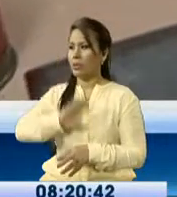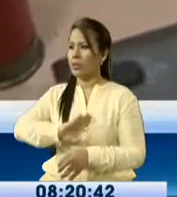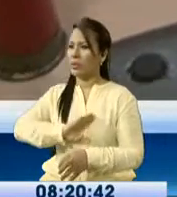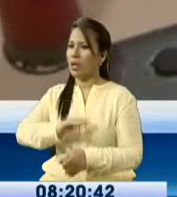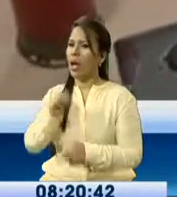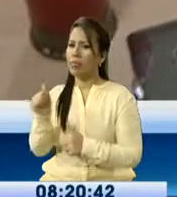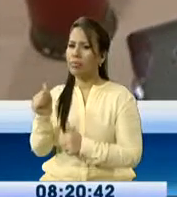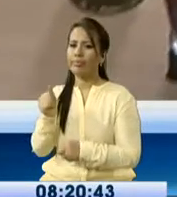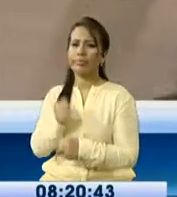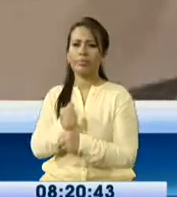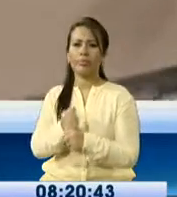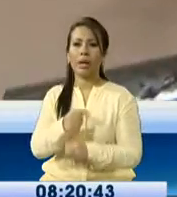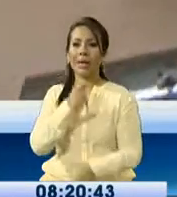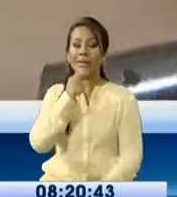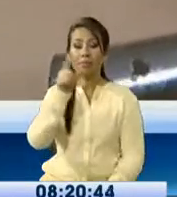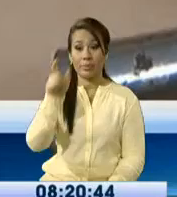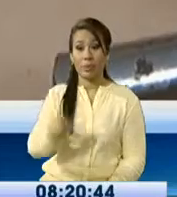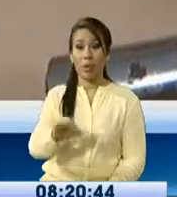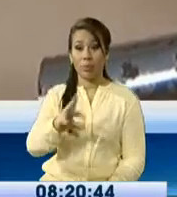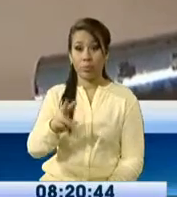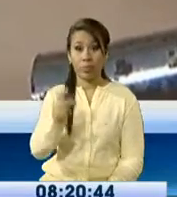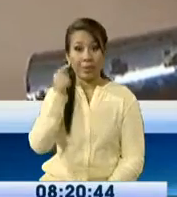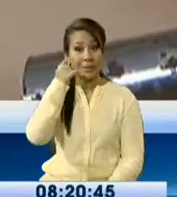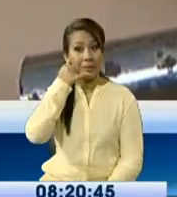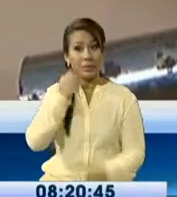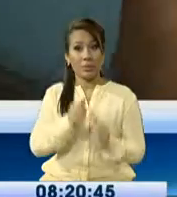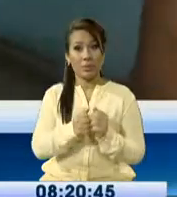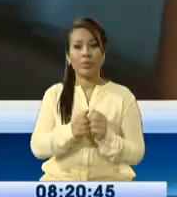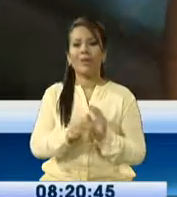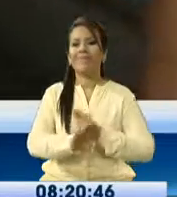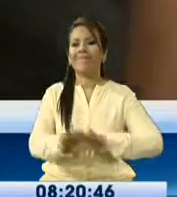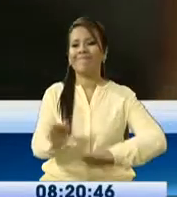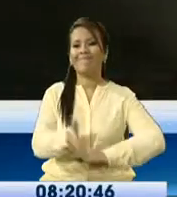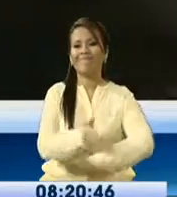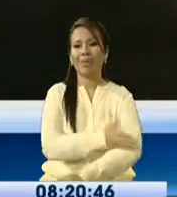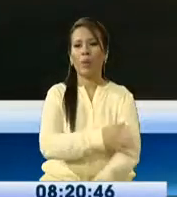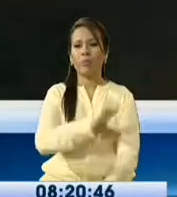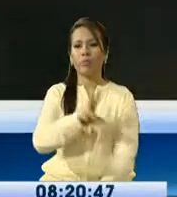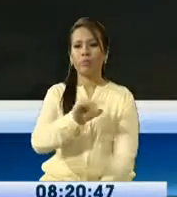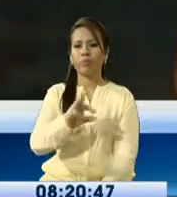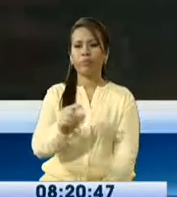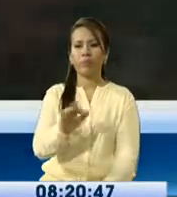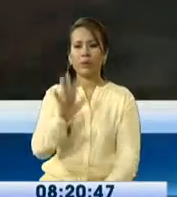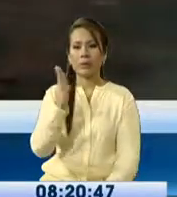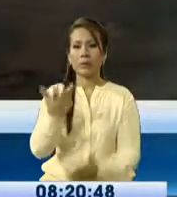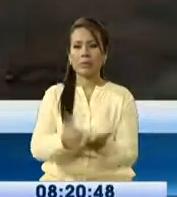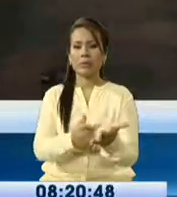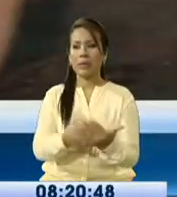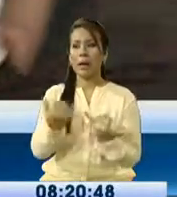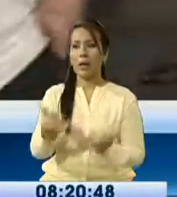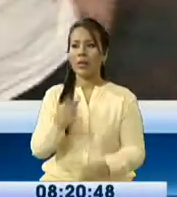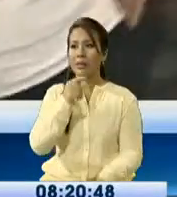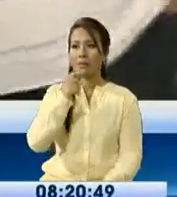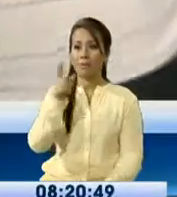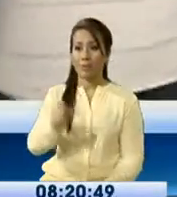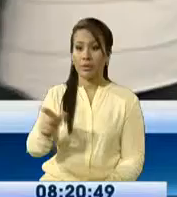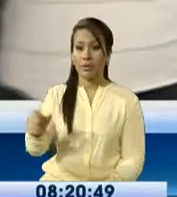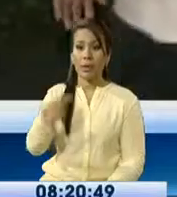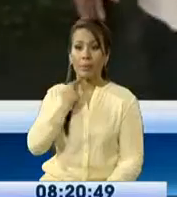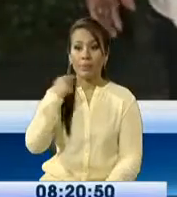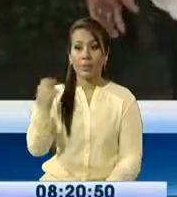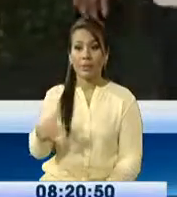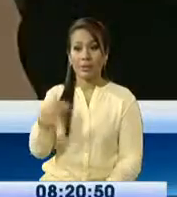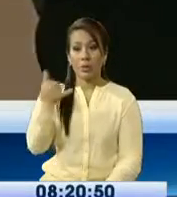aprehendido registra 5 detenciones anteriores por robo. Por su parte, los afectados esperan poder recuperar